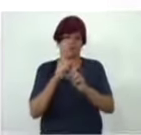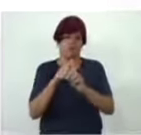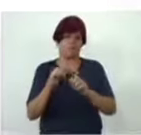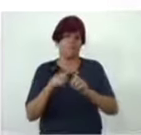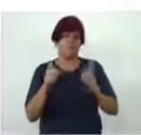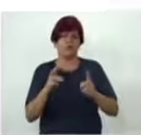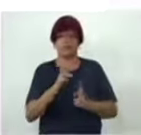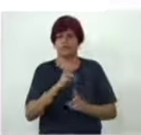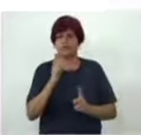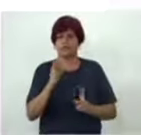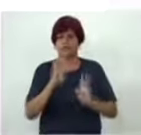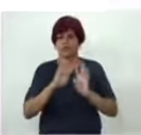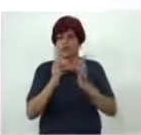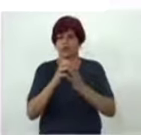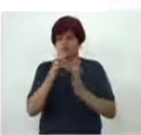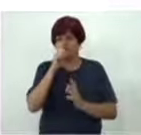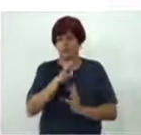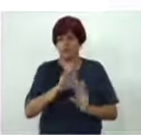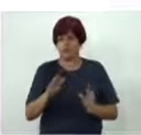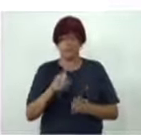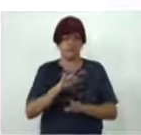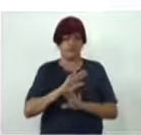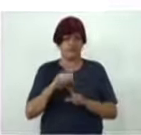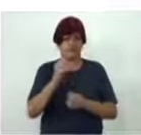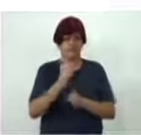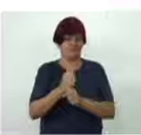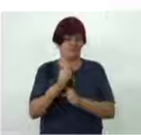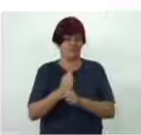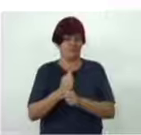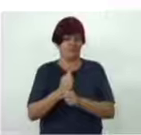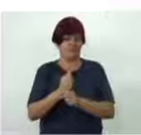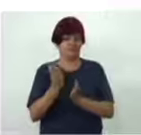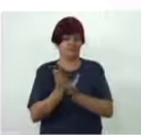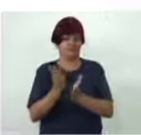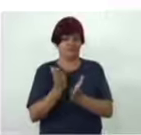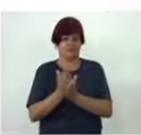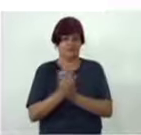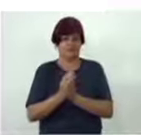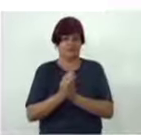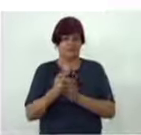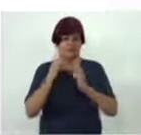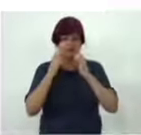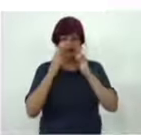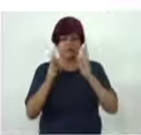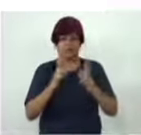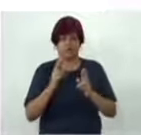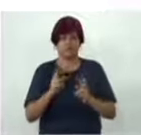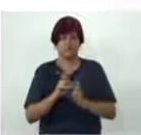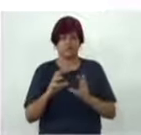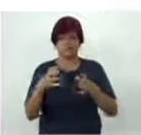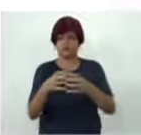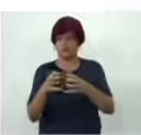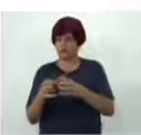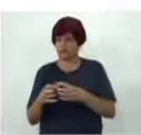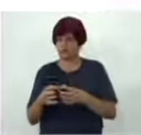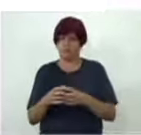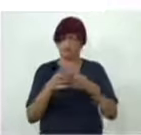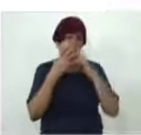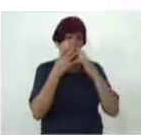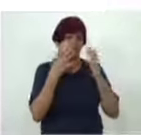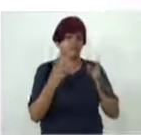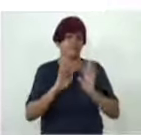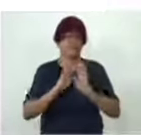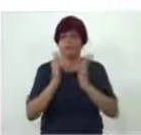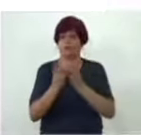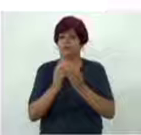porque responde a que los niños ya han trabajado la formación y el reconocimiento de conjuntos que son básicos para